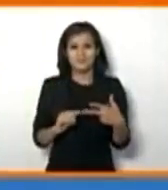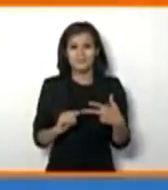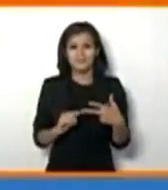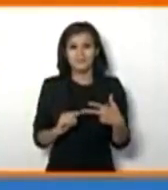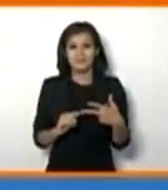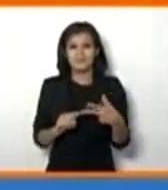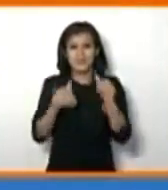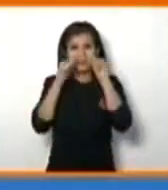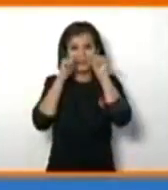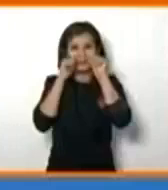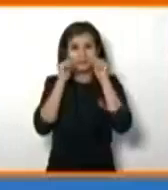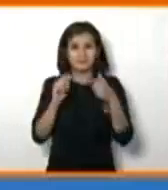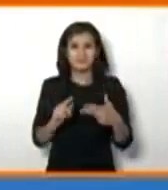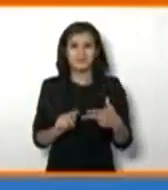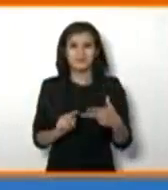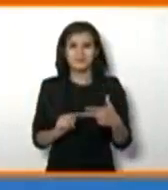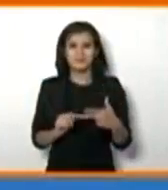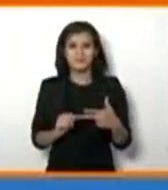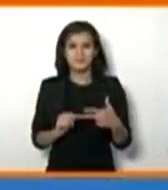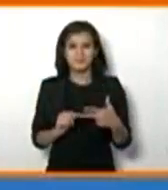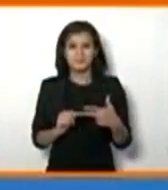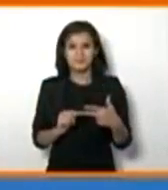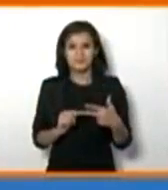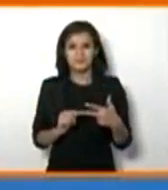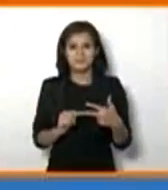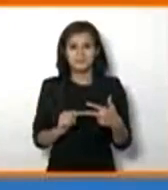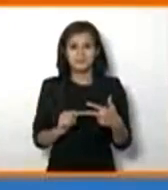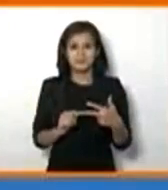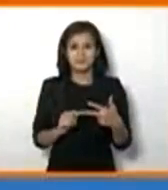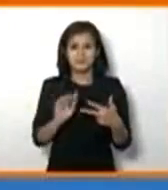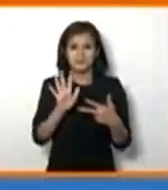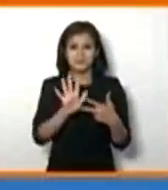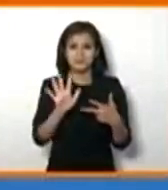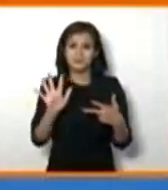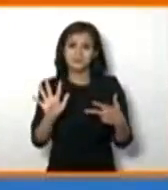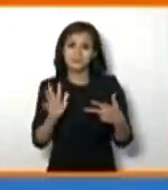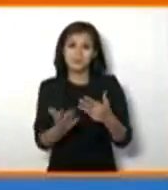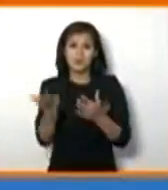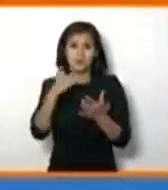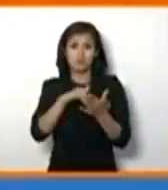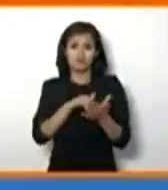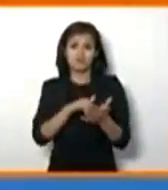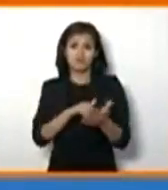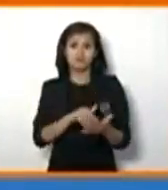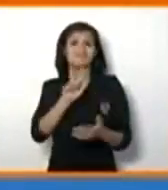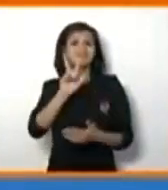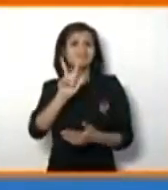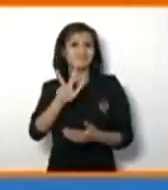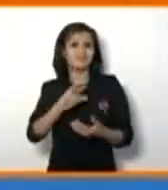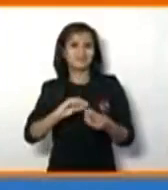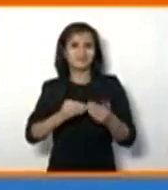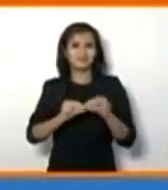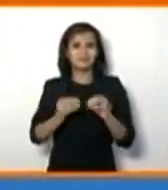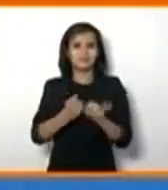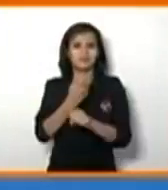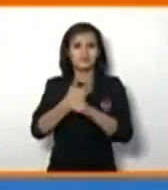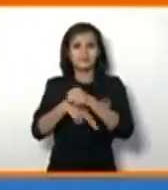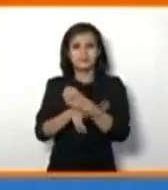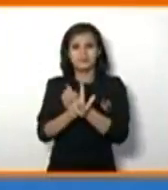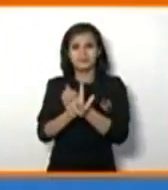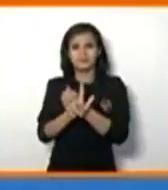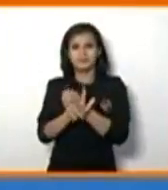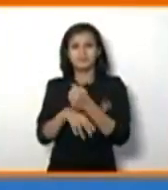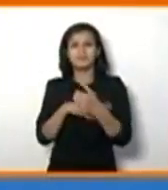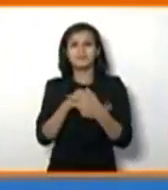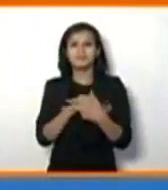número ganador, atentos. Y este es el 55. Con mucho gusto reitero los tres números ganadores en Pega 3